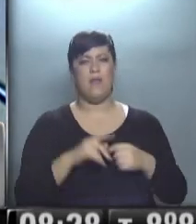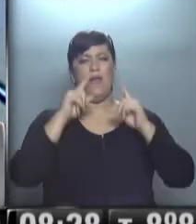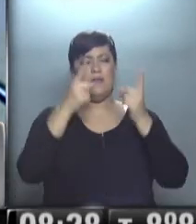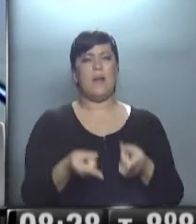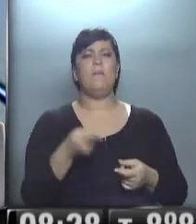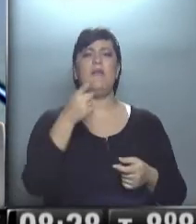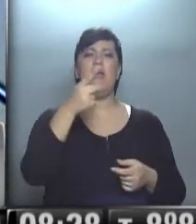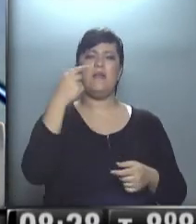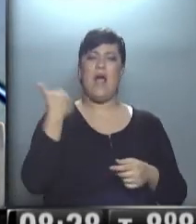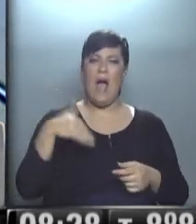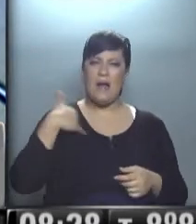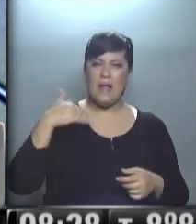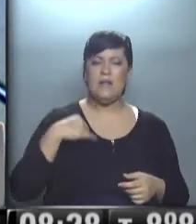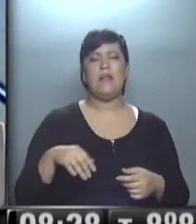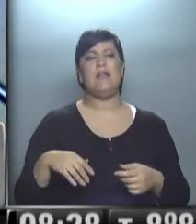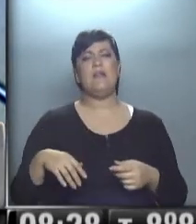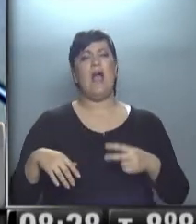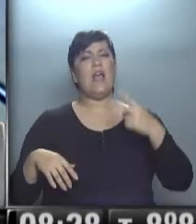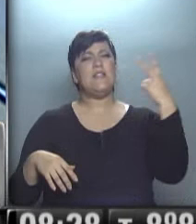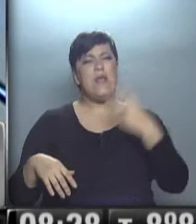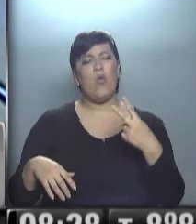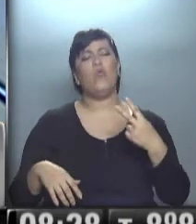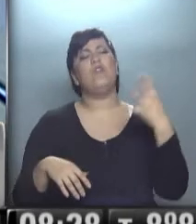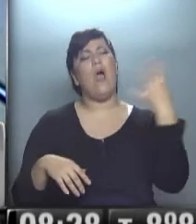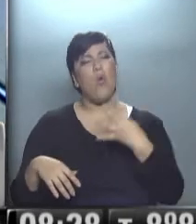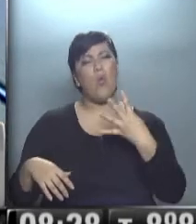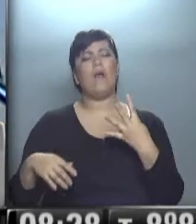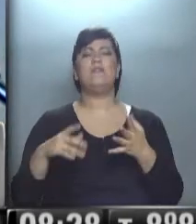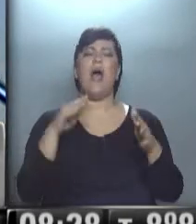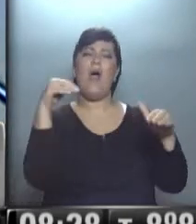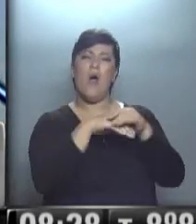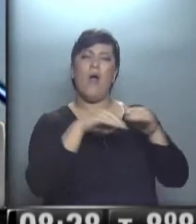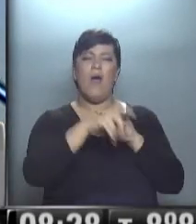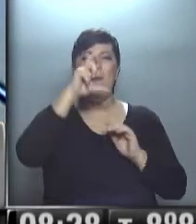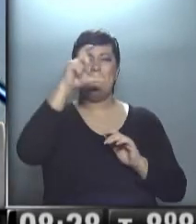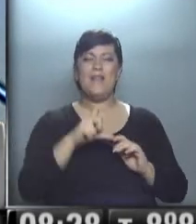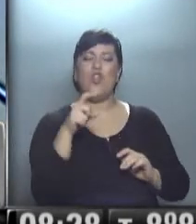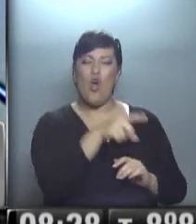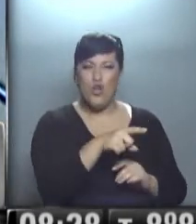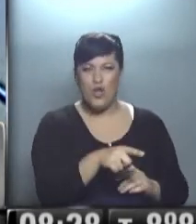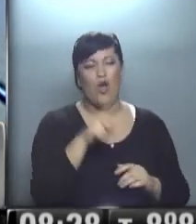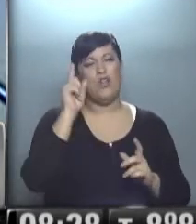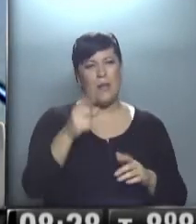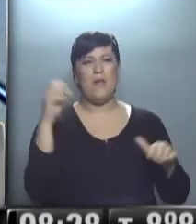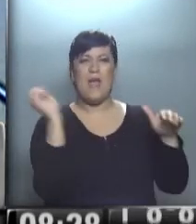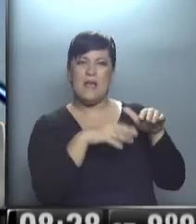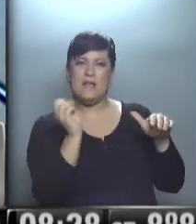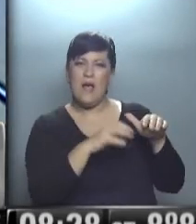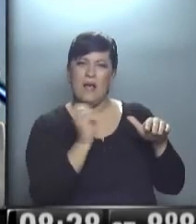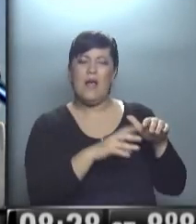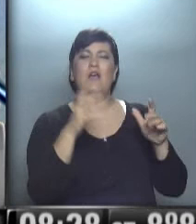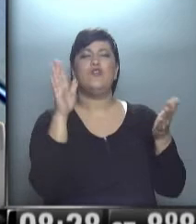es segunda y cuarta reserva de gas y petróleo no convencional argentina tiene reservas estratégicas en materia